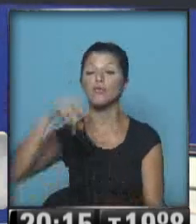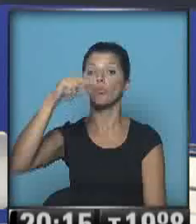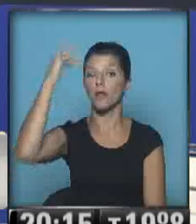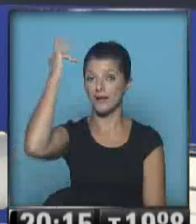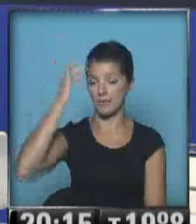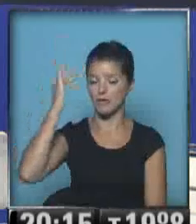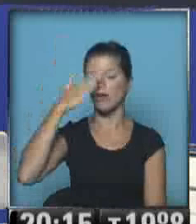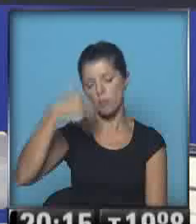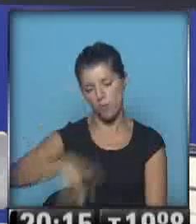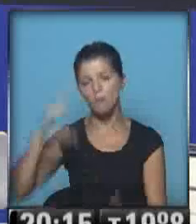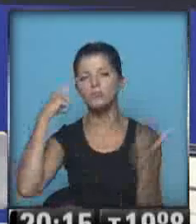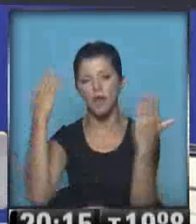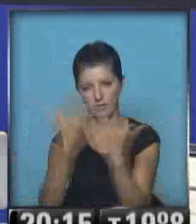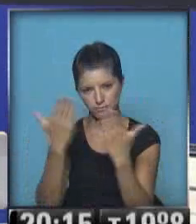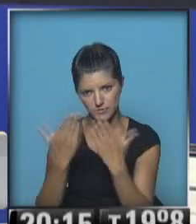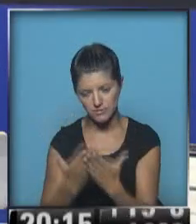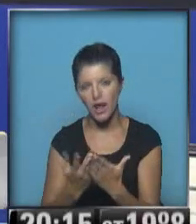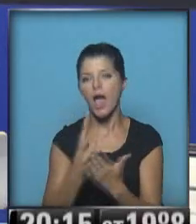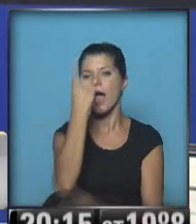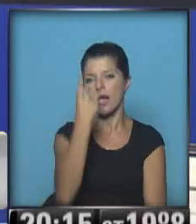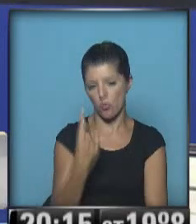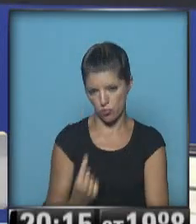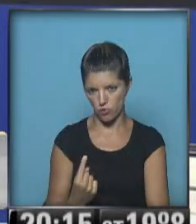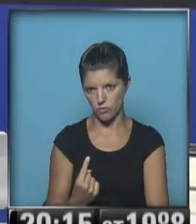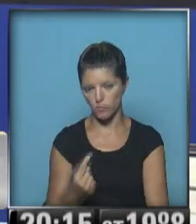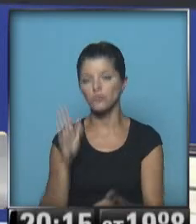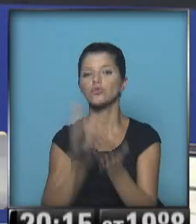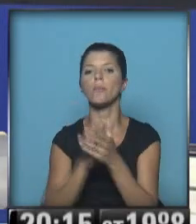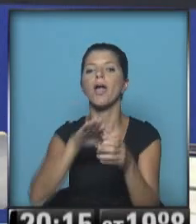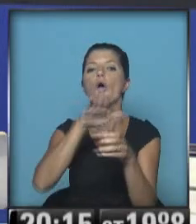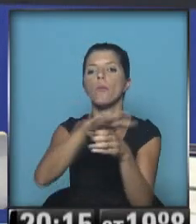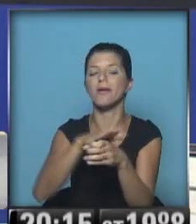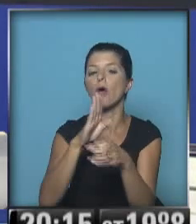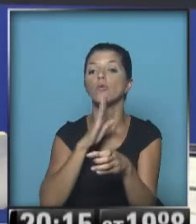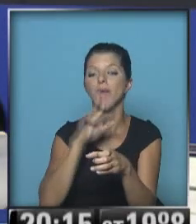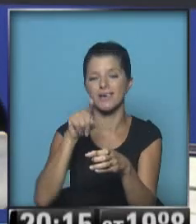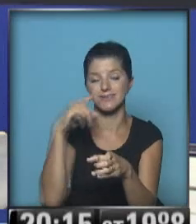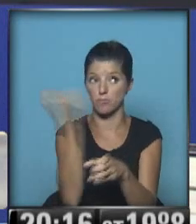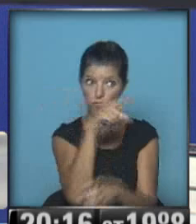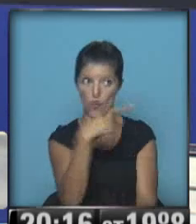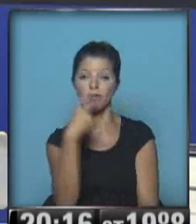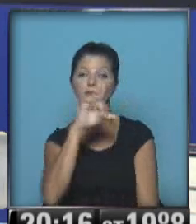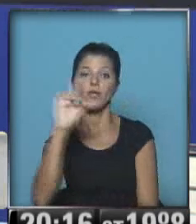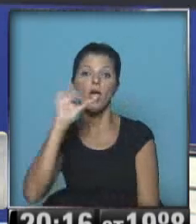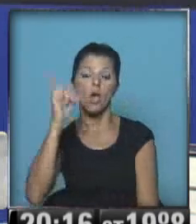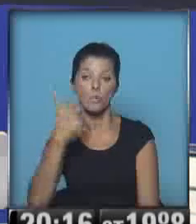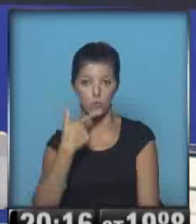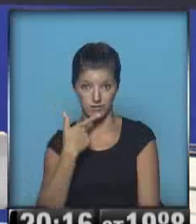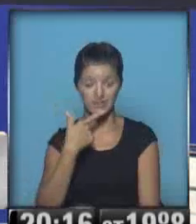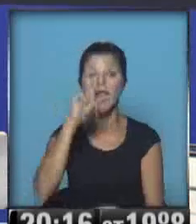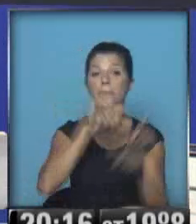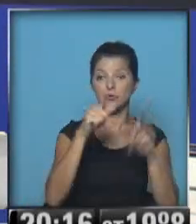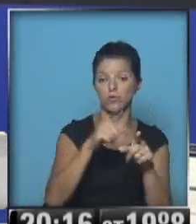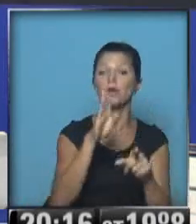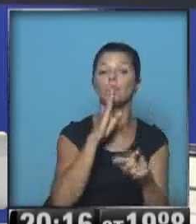después vamos a analizar bien más tarde el tema de la comunidad judía que es muy importante como dice Luis la proporción de personas